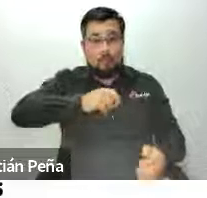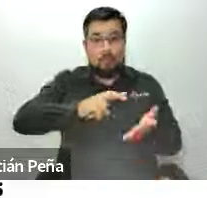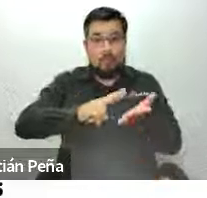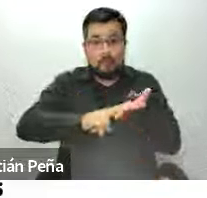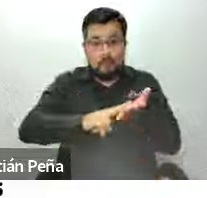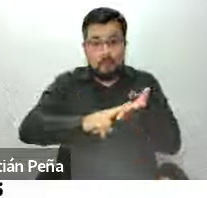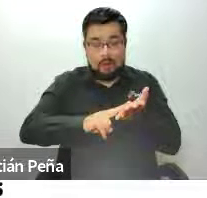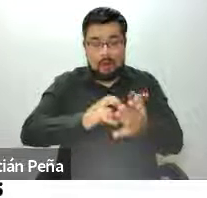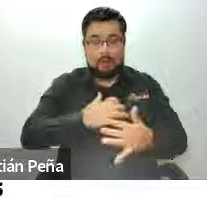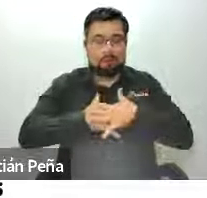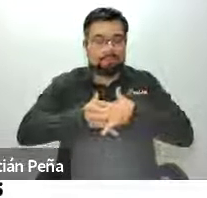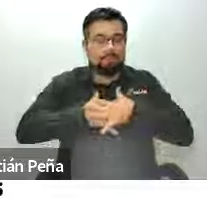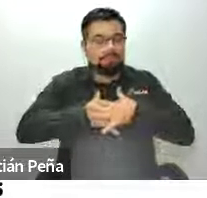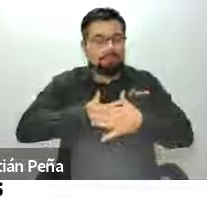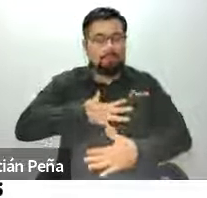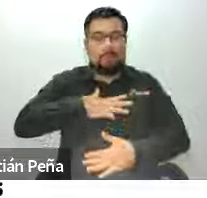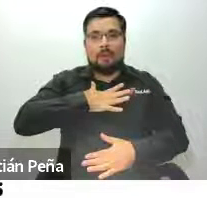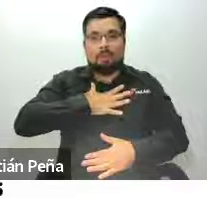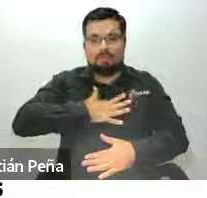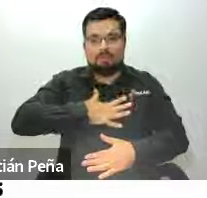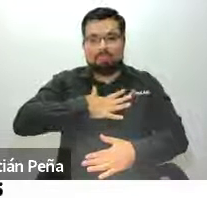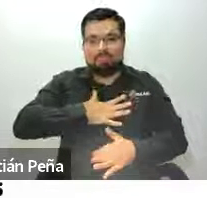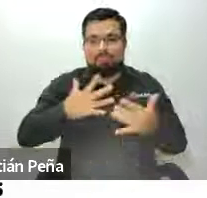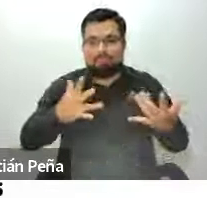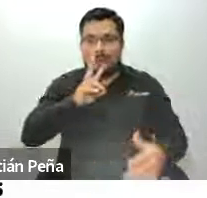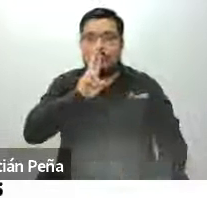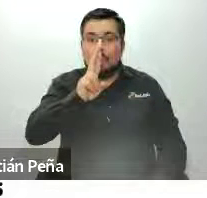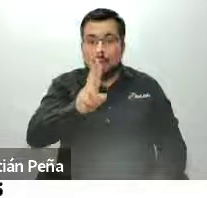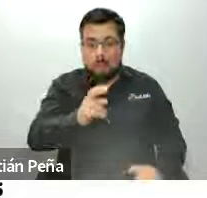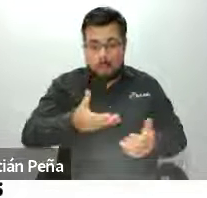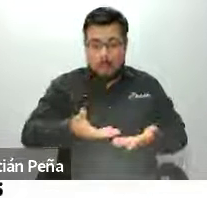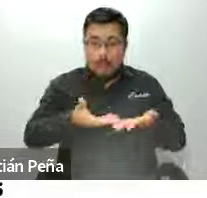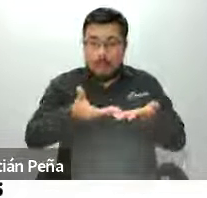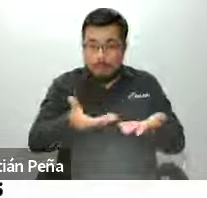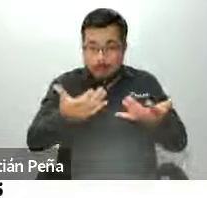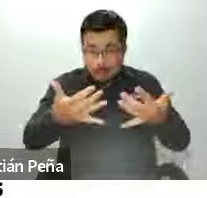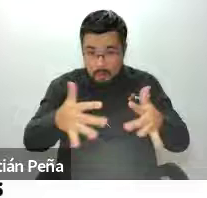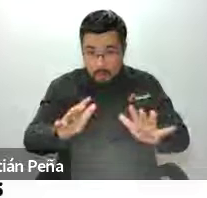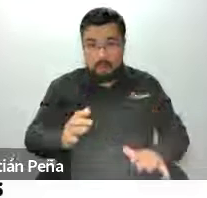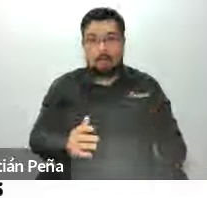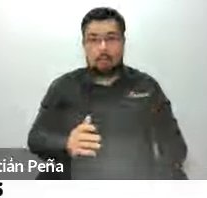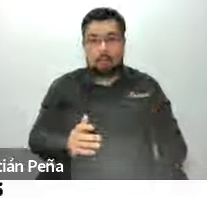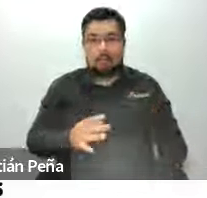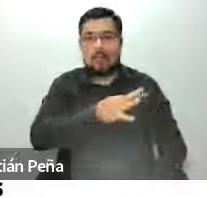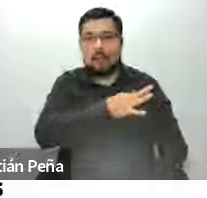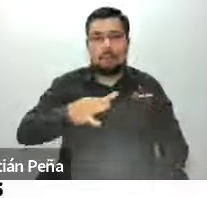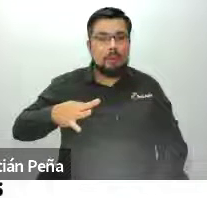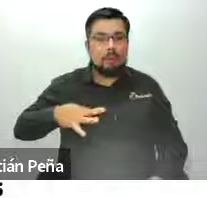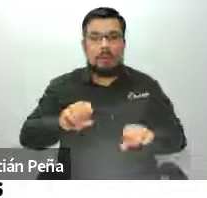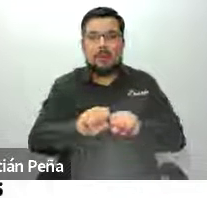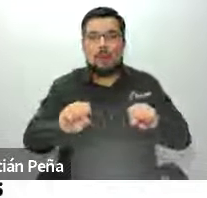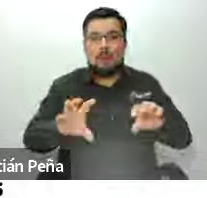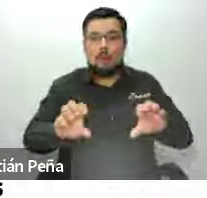muy gratificante poder responder a la invitación que nos han hecho desde el Ministerio de Educación para poder